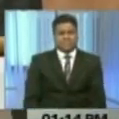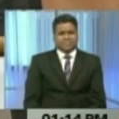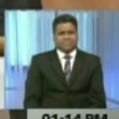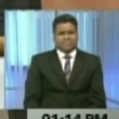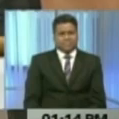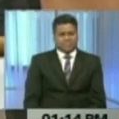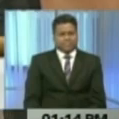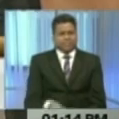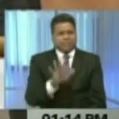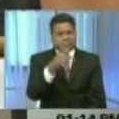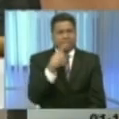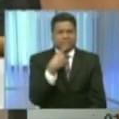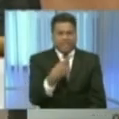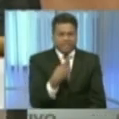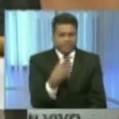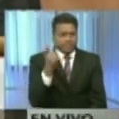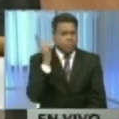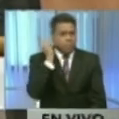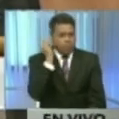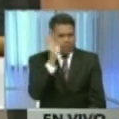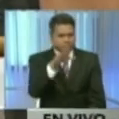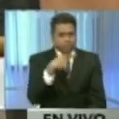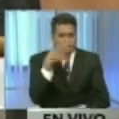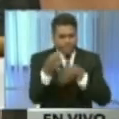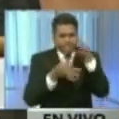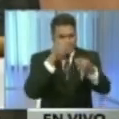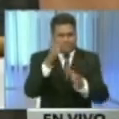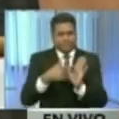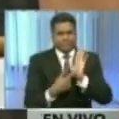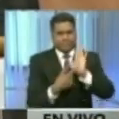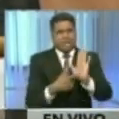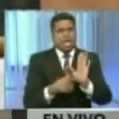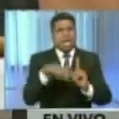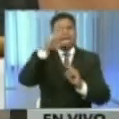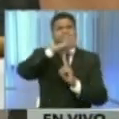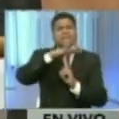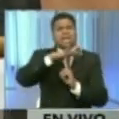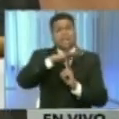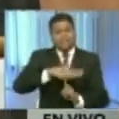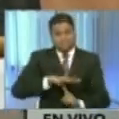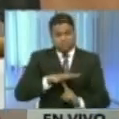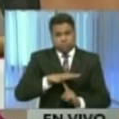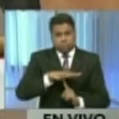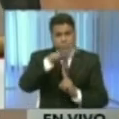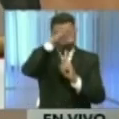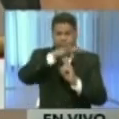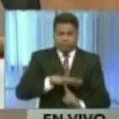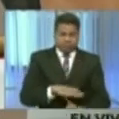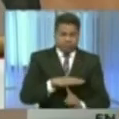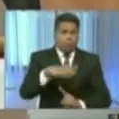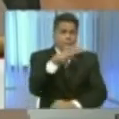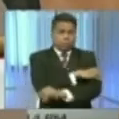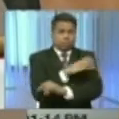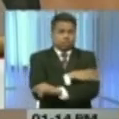Fíjate, Madeleine, sobre la presión, la oposición venezolana,